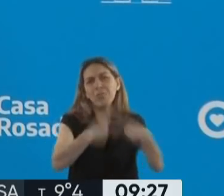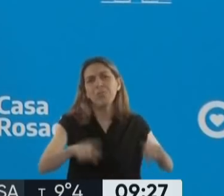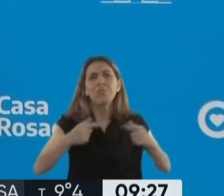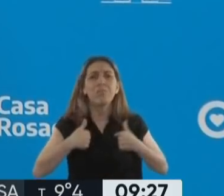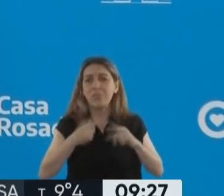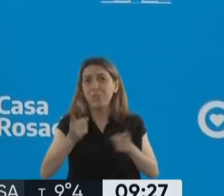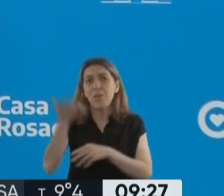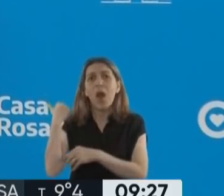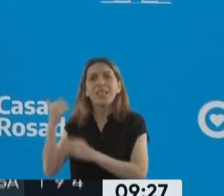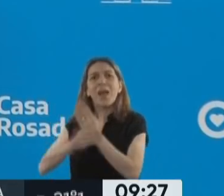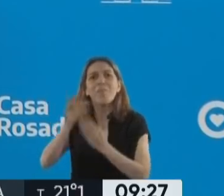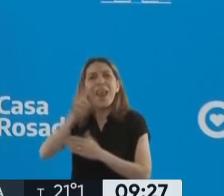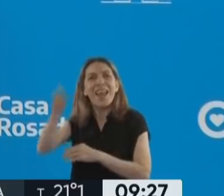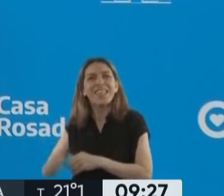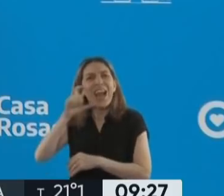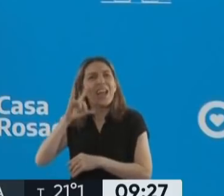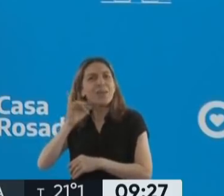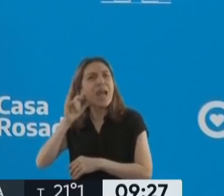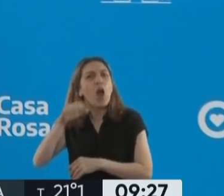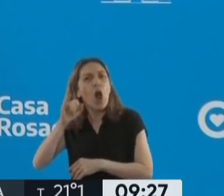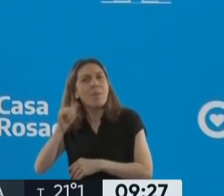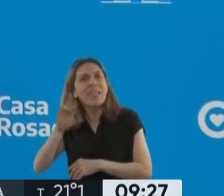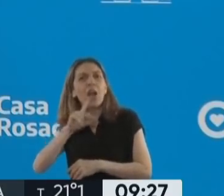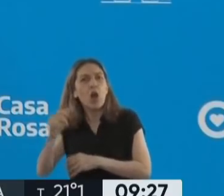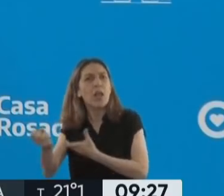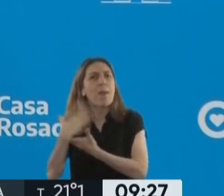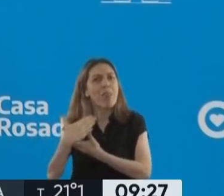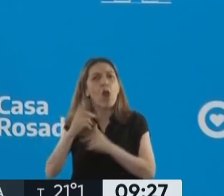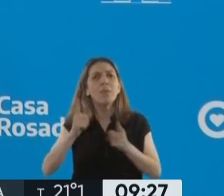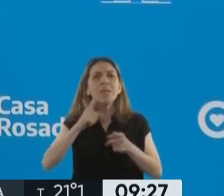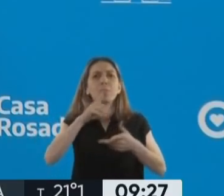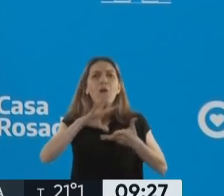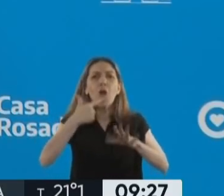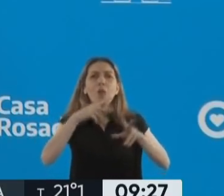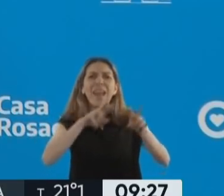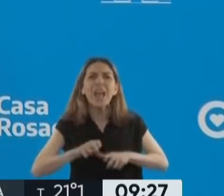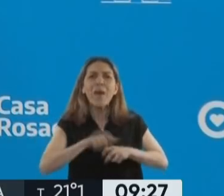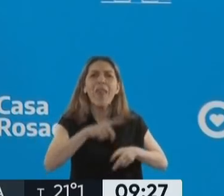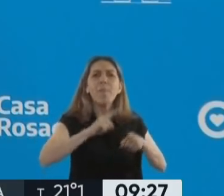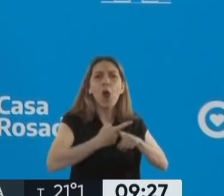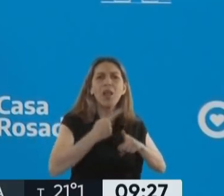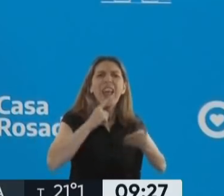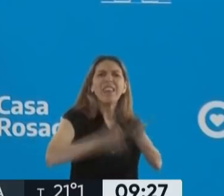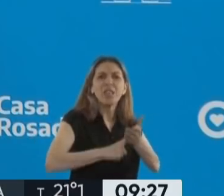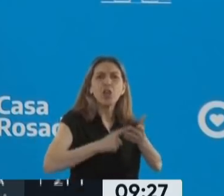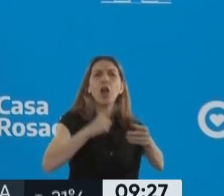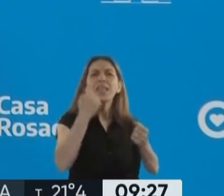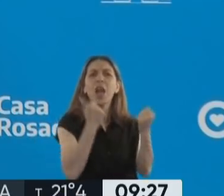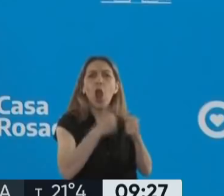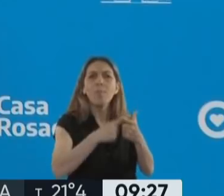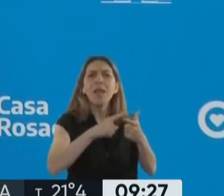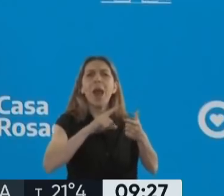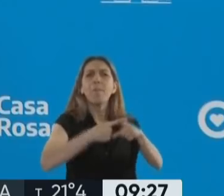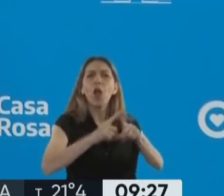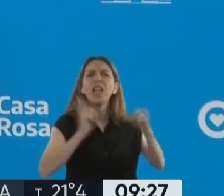que me lo envió ayer mismo la ministra Elizabeth Gómez Alcorta, muchas de las políticas que estamos implementando en materia económica, política y social tienen